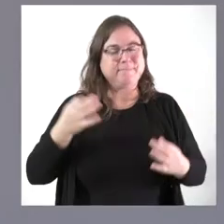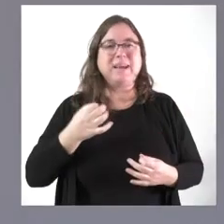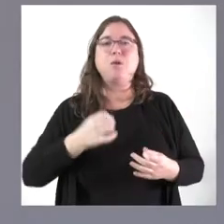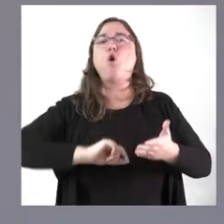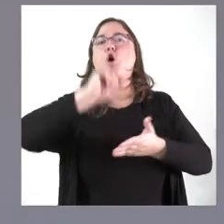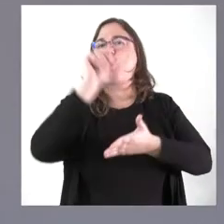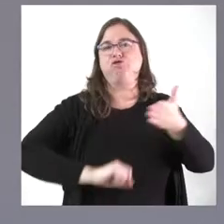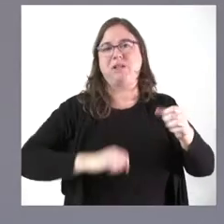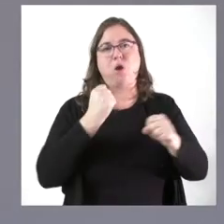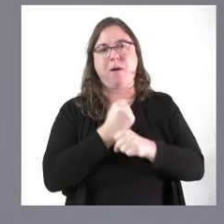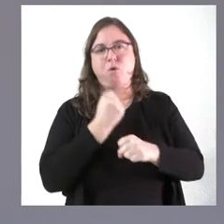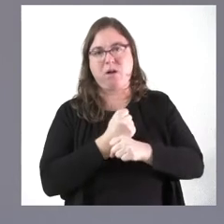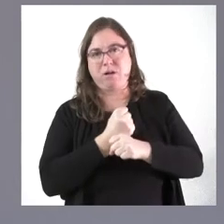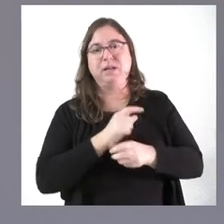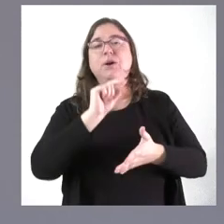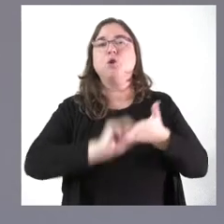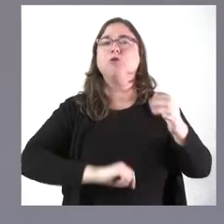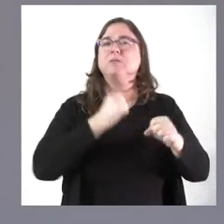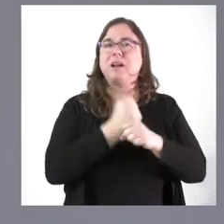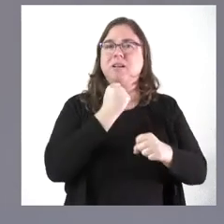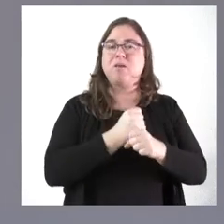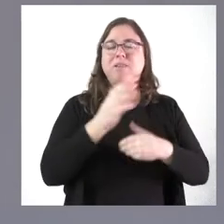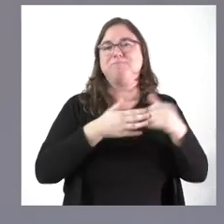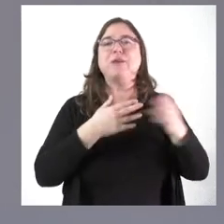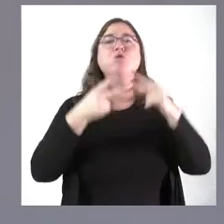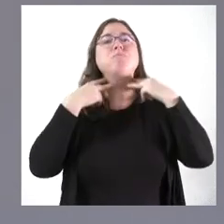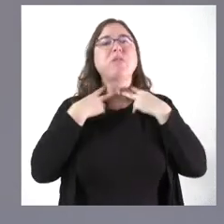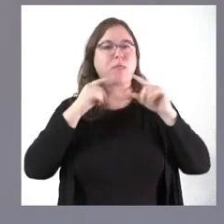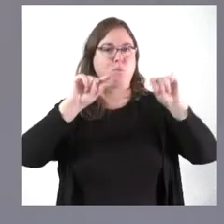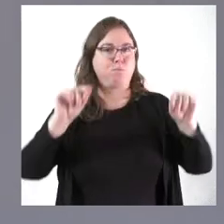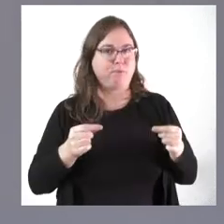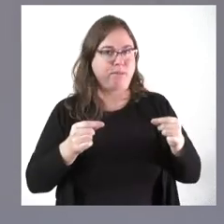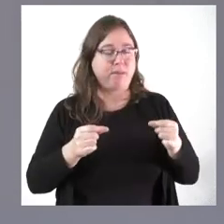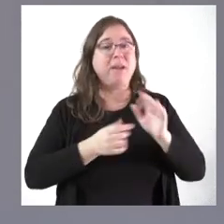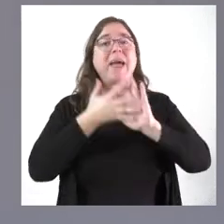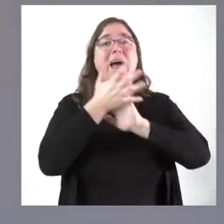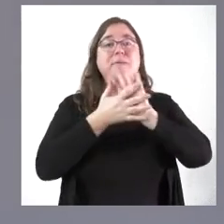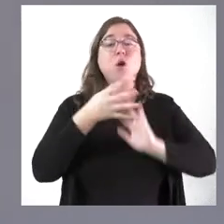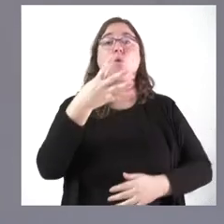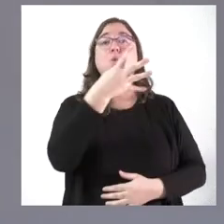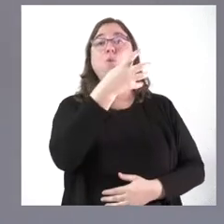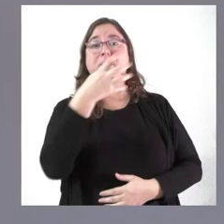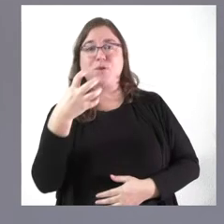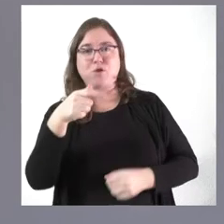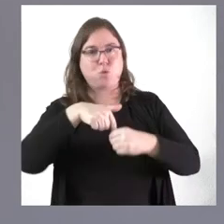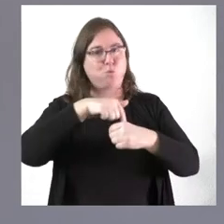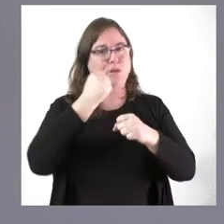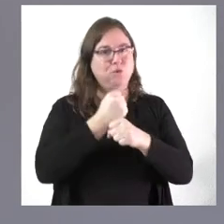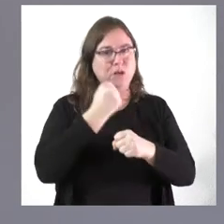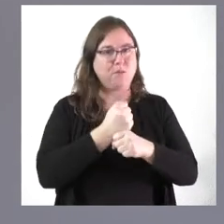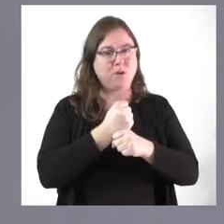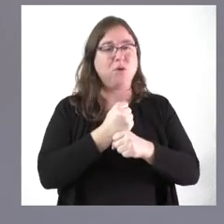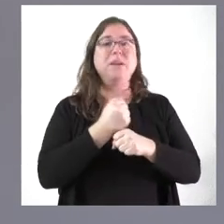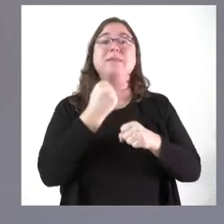contratos laborales que se hará a través de las diputaciones provinciales estamos hablando de 400 puestos de trabajo 400